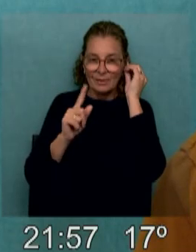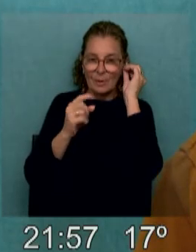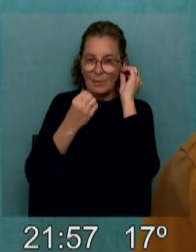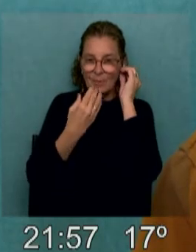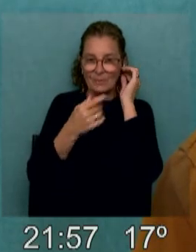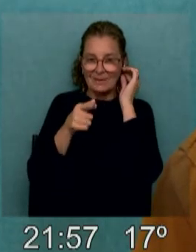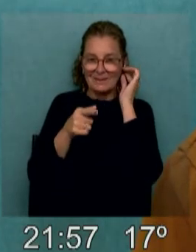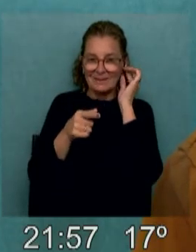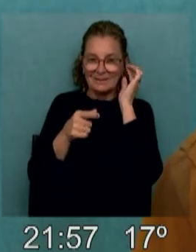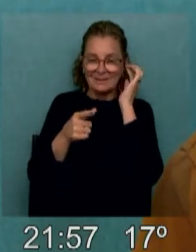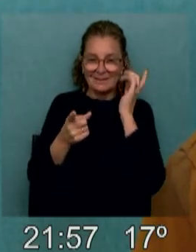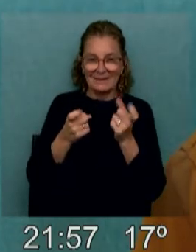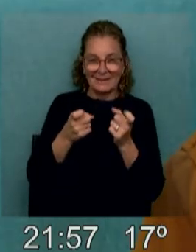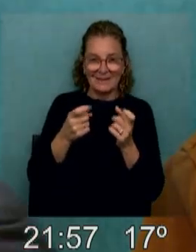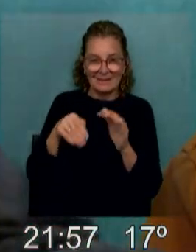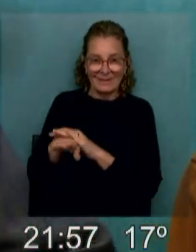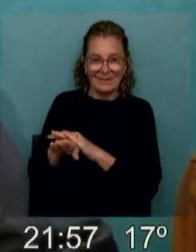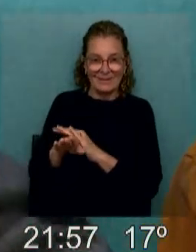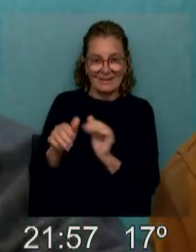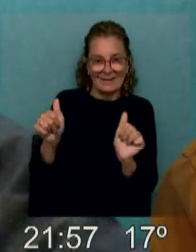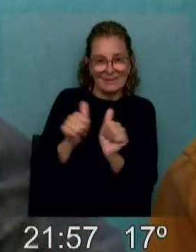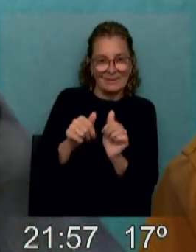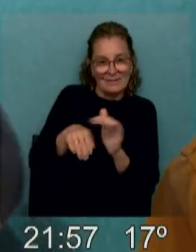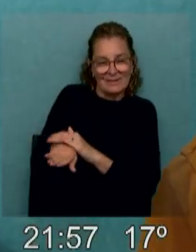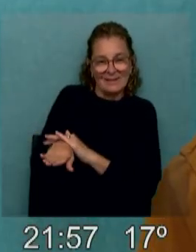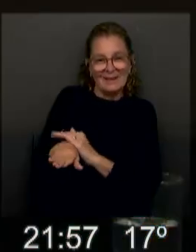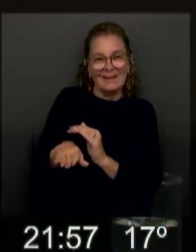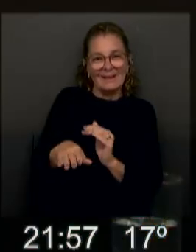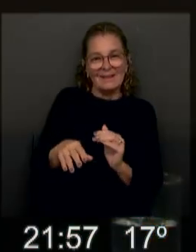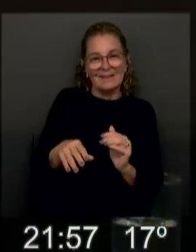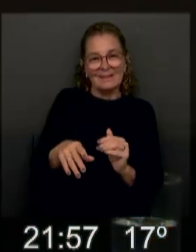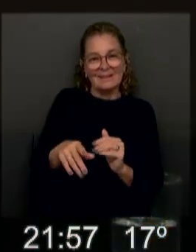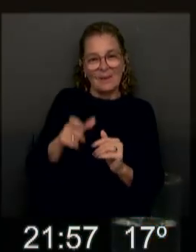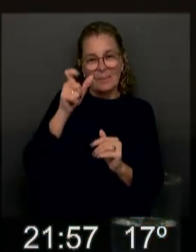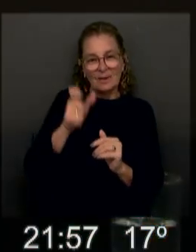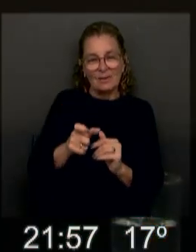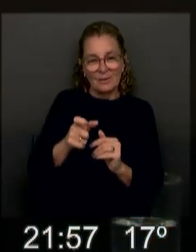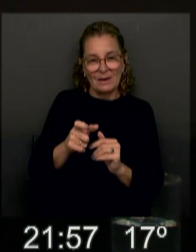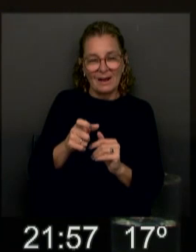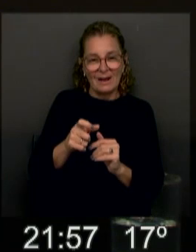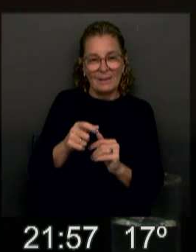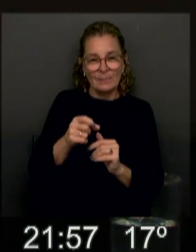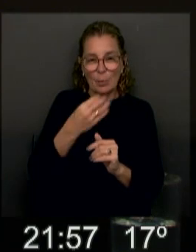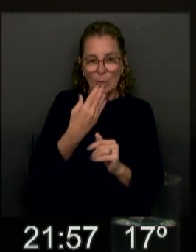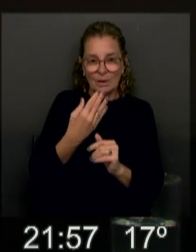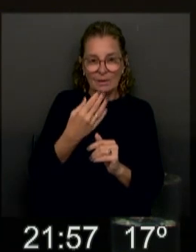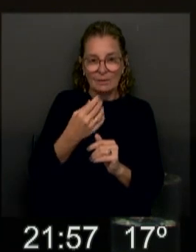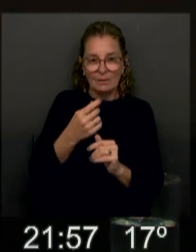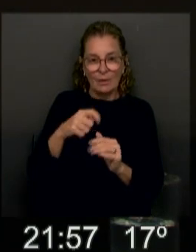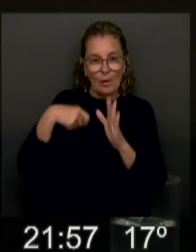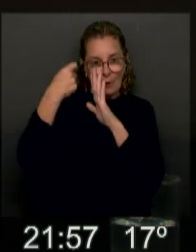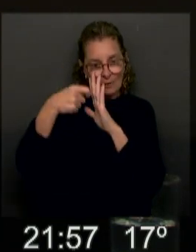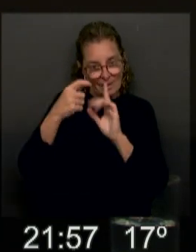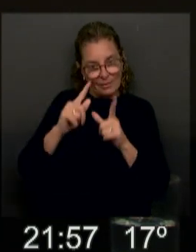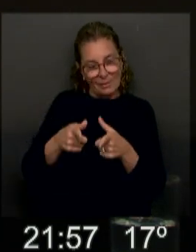eso. Por eso necesito esconderme al costado de gente talentosa. Pero son buenos con las canciones y son buenos con los videos también,